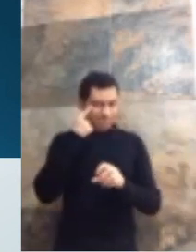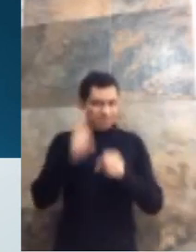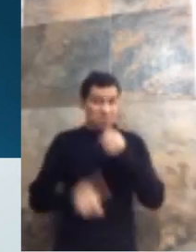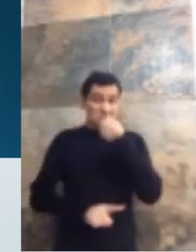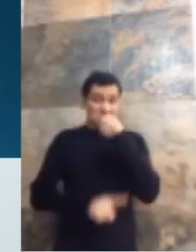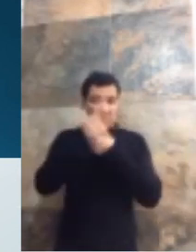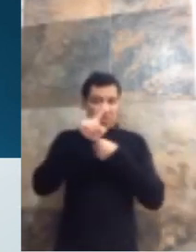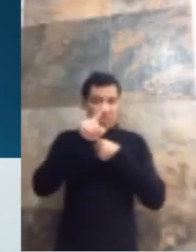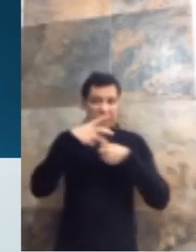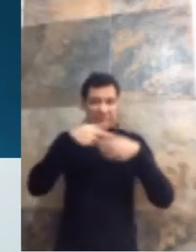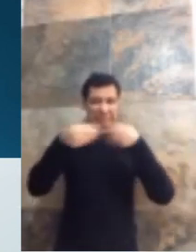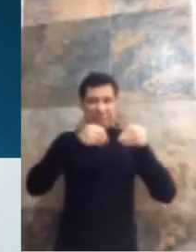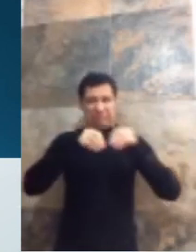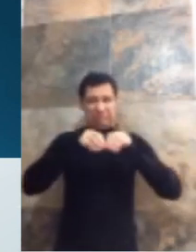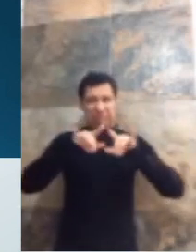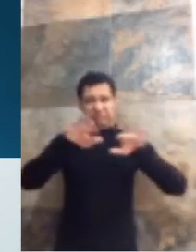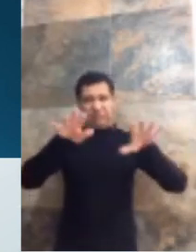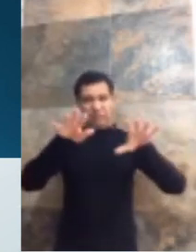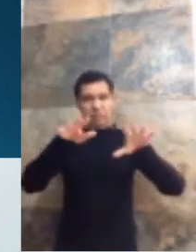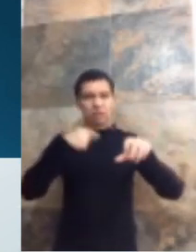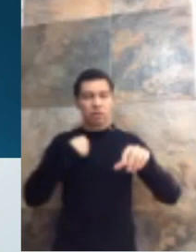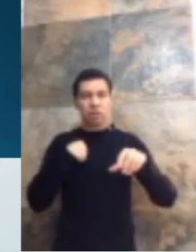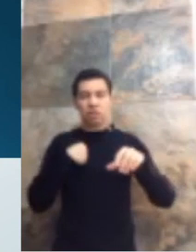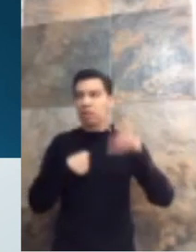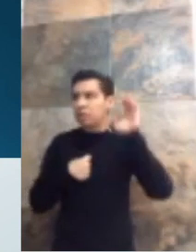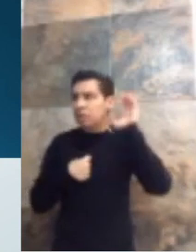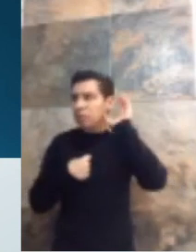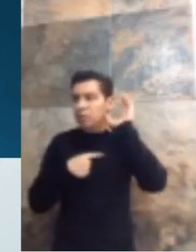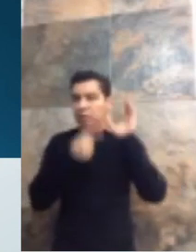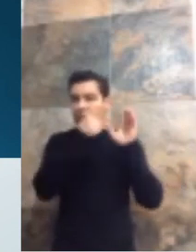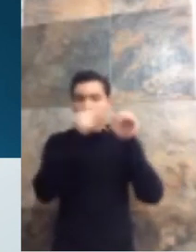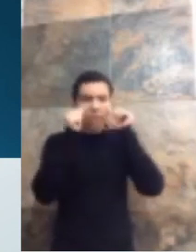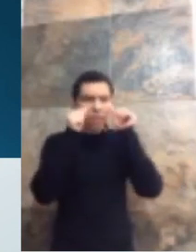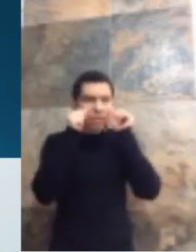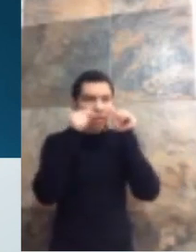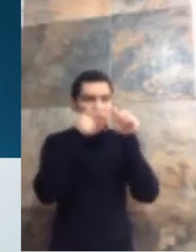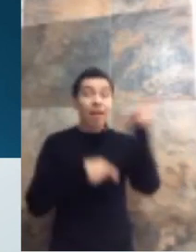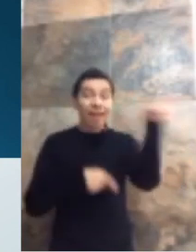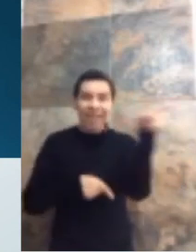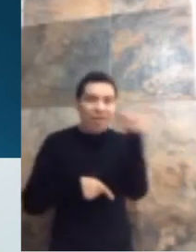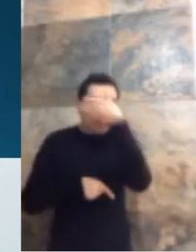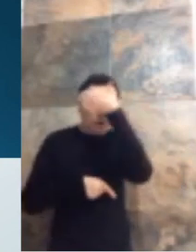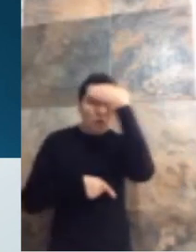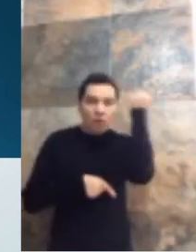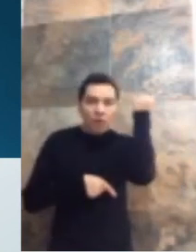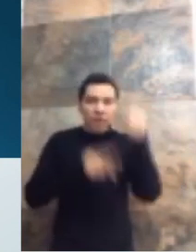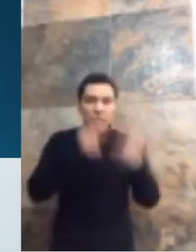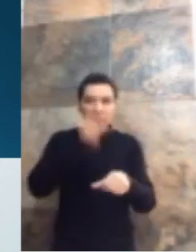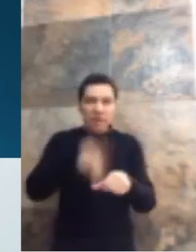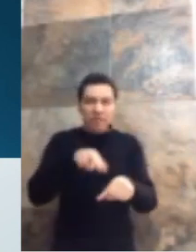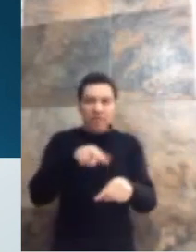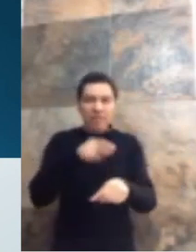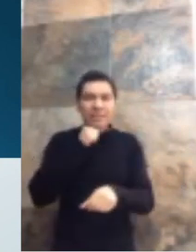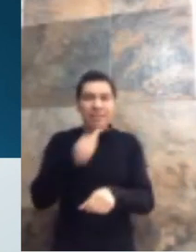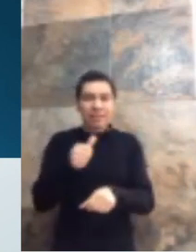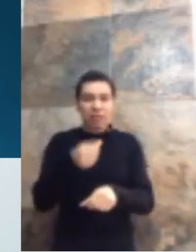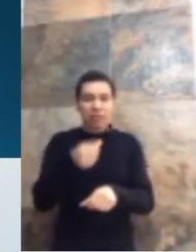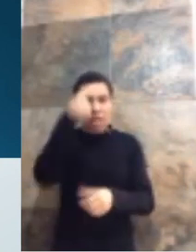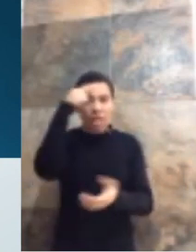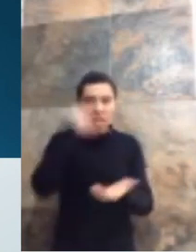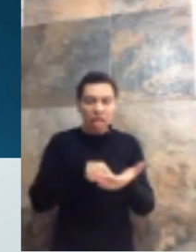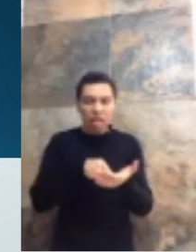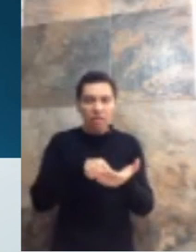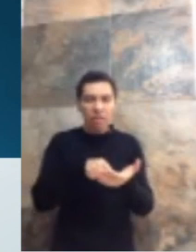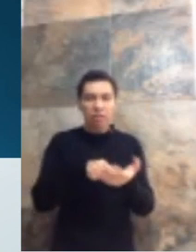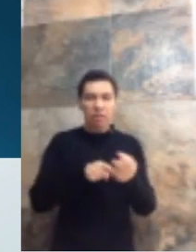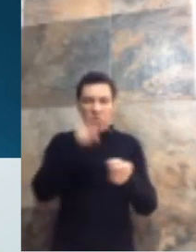las manos de alguien que no sabe que no sabe. Y ya estamos suponiendo que no lo hace de mala fe, simplemente no está